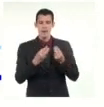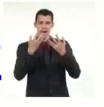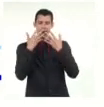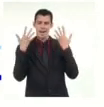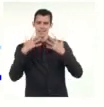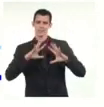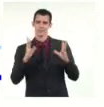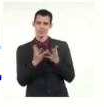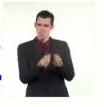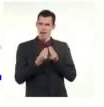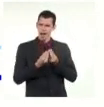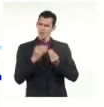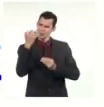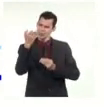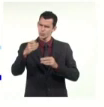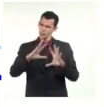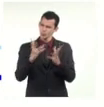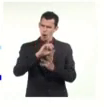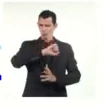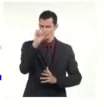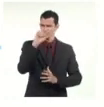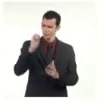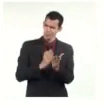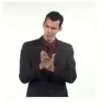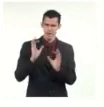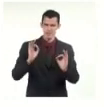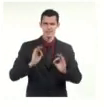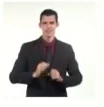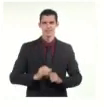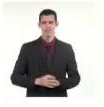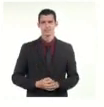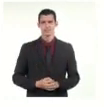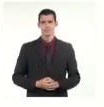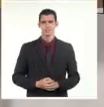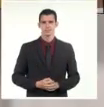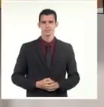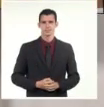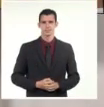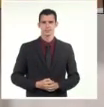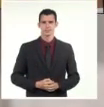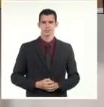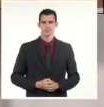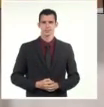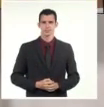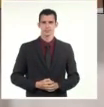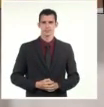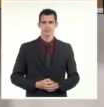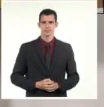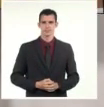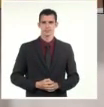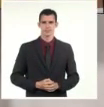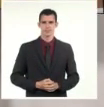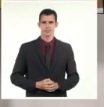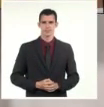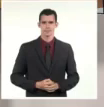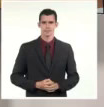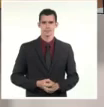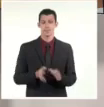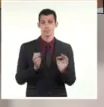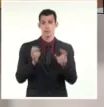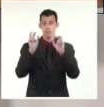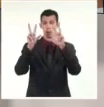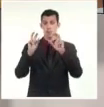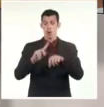inspirará nuevas victorias. Fue el mensaje del presidente cubano. A propósito del tema, hace poco más de una